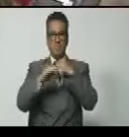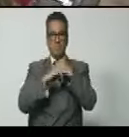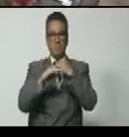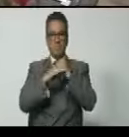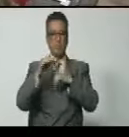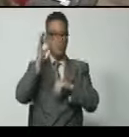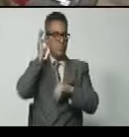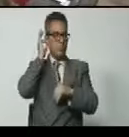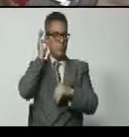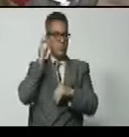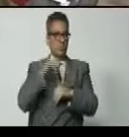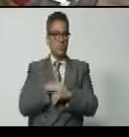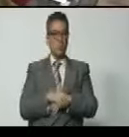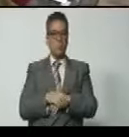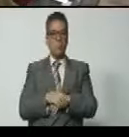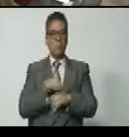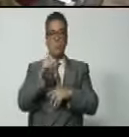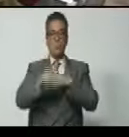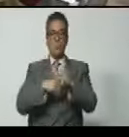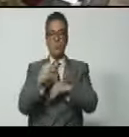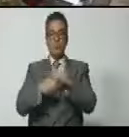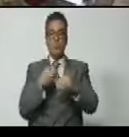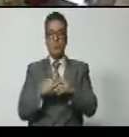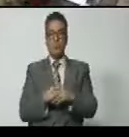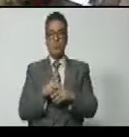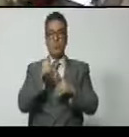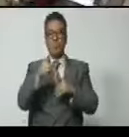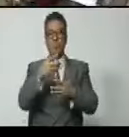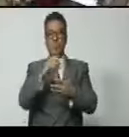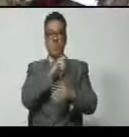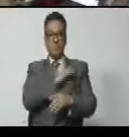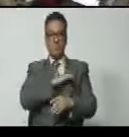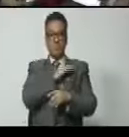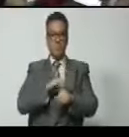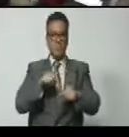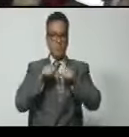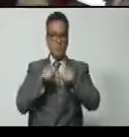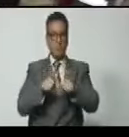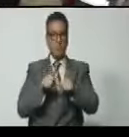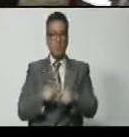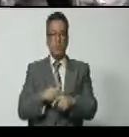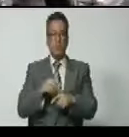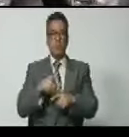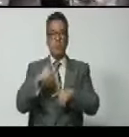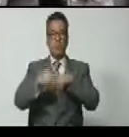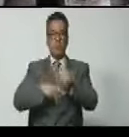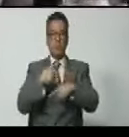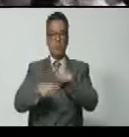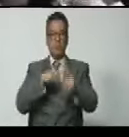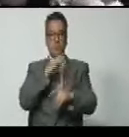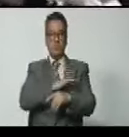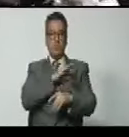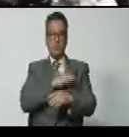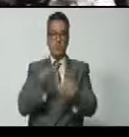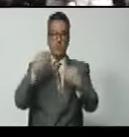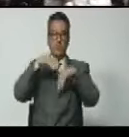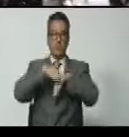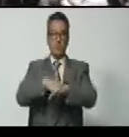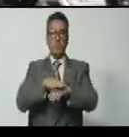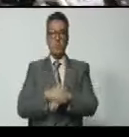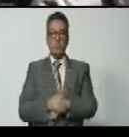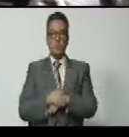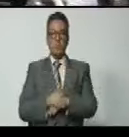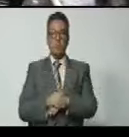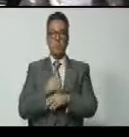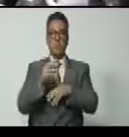de las mujeres y se remite a la Comisión Permanente de Desarrollo Social Integral a